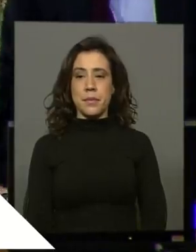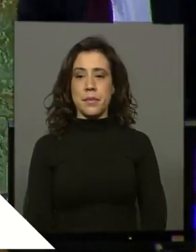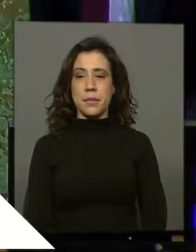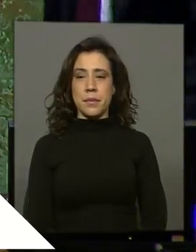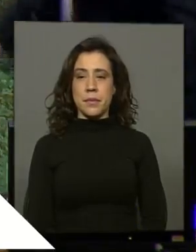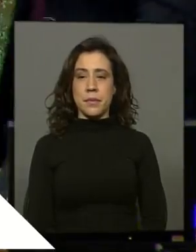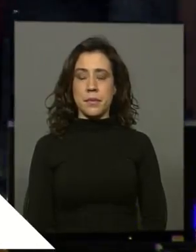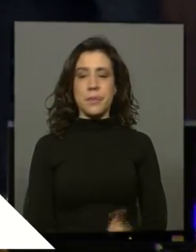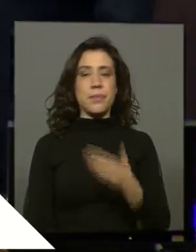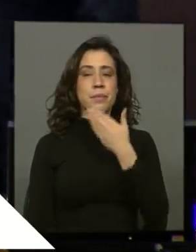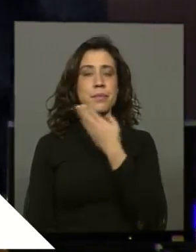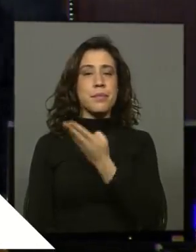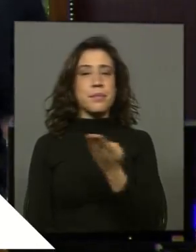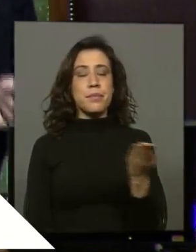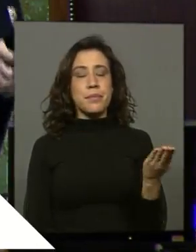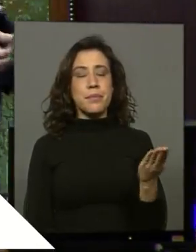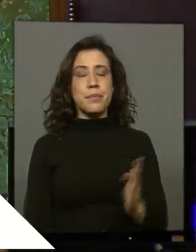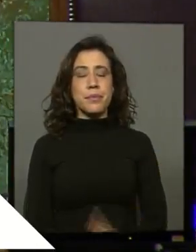ofrezco la palabra